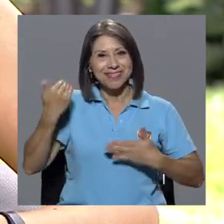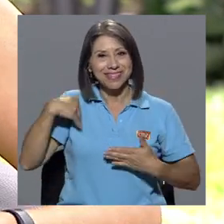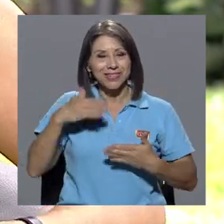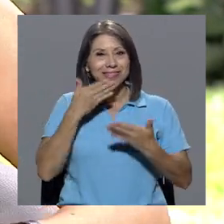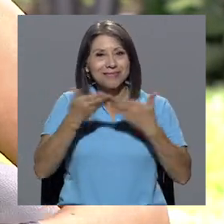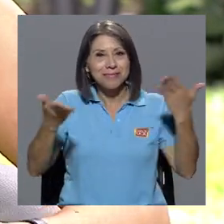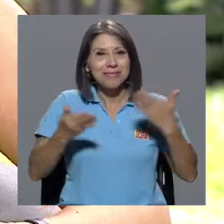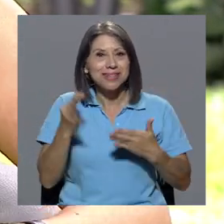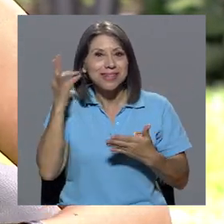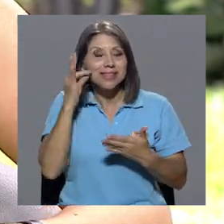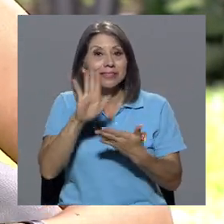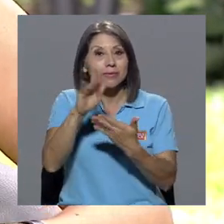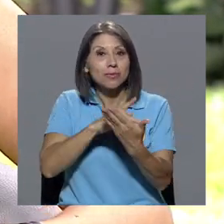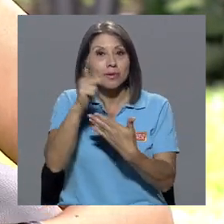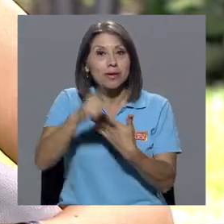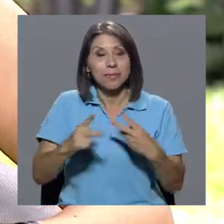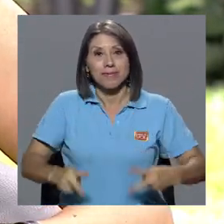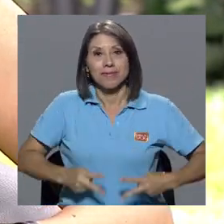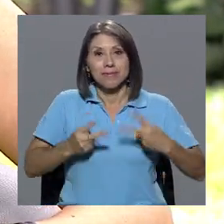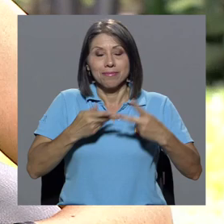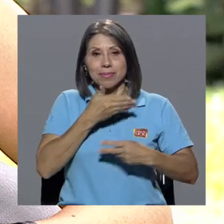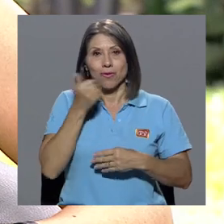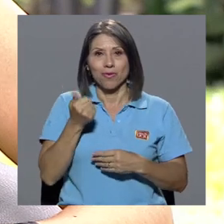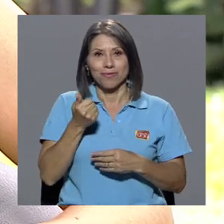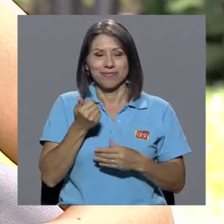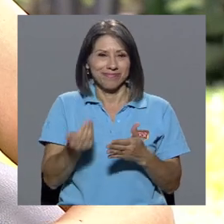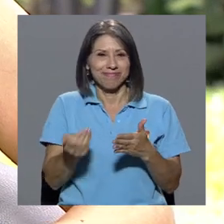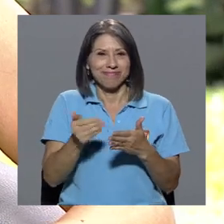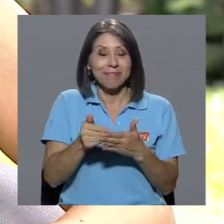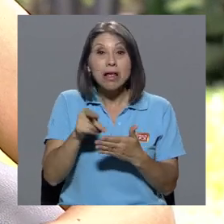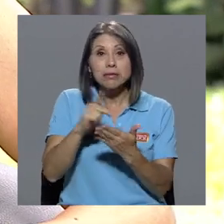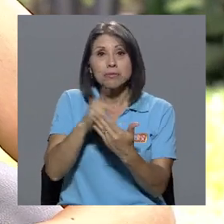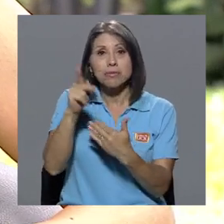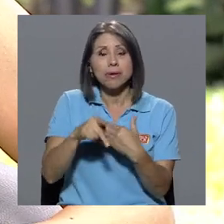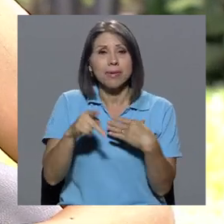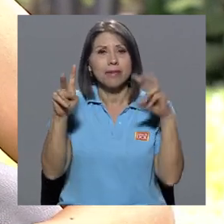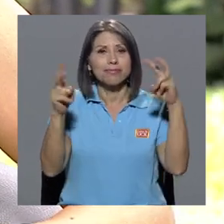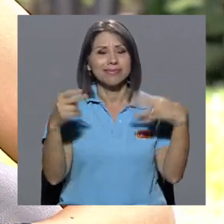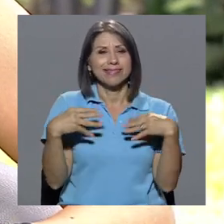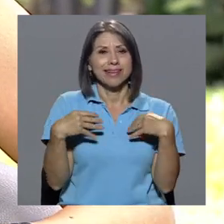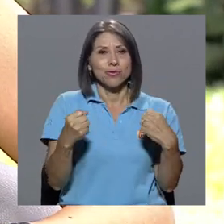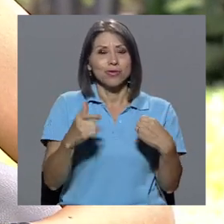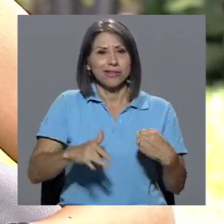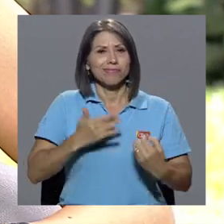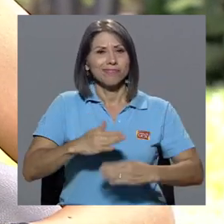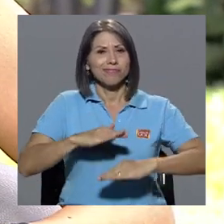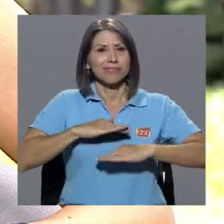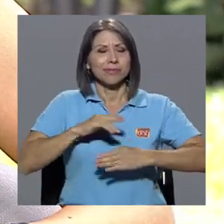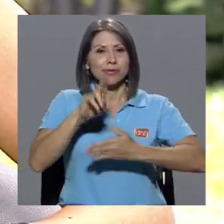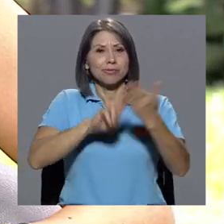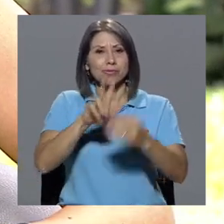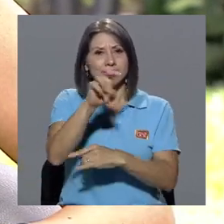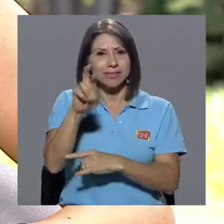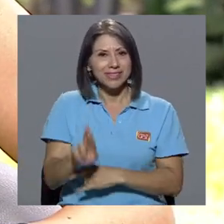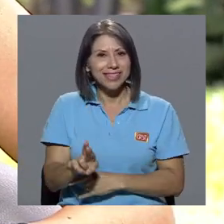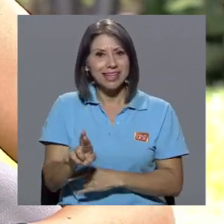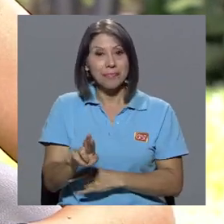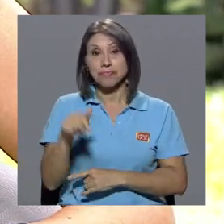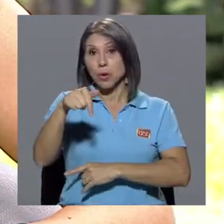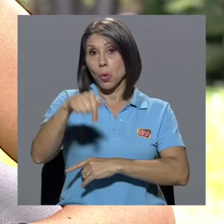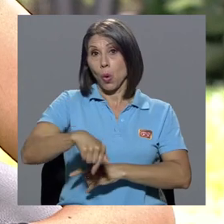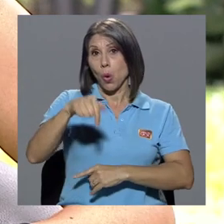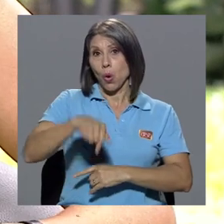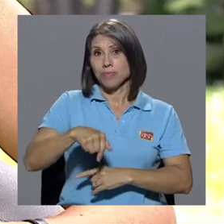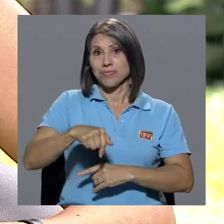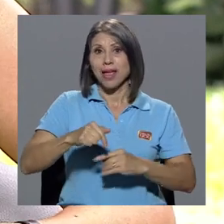Bienvenidos y bienvenidas una vez más a su programa Vivir Mejor, la telerevista de salud y bienestar de la Universidad de Costa Rica. El